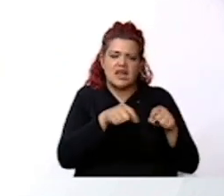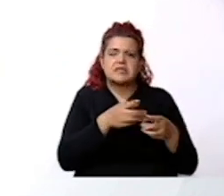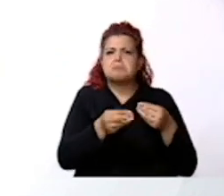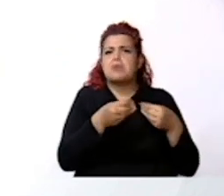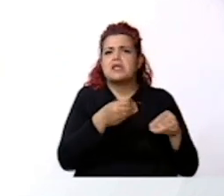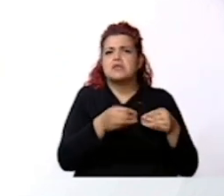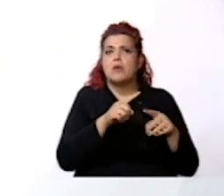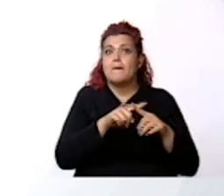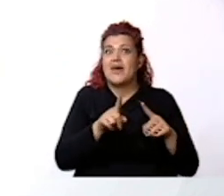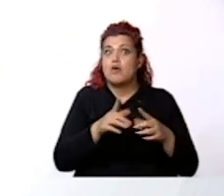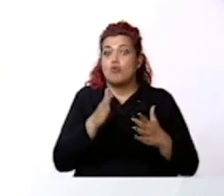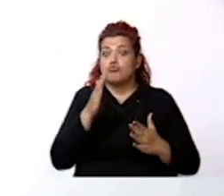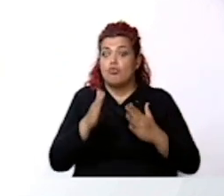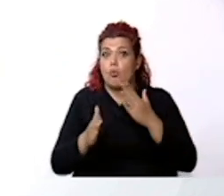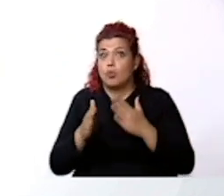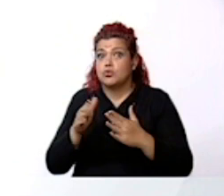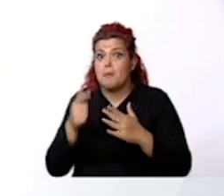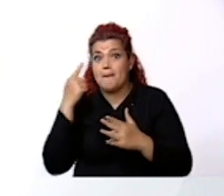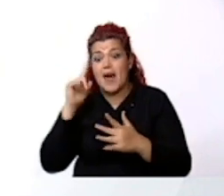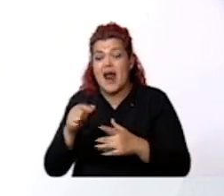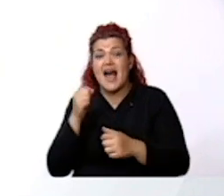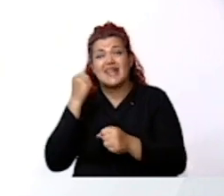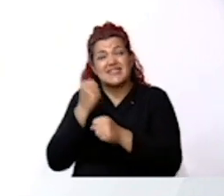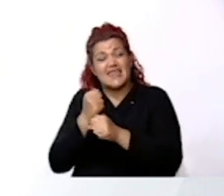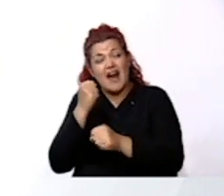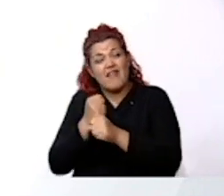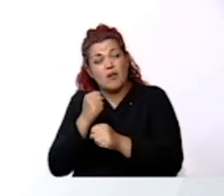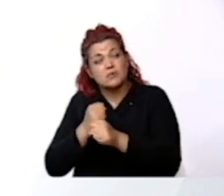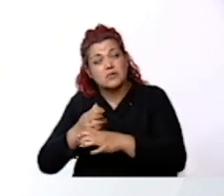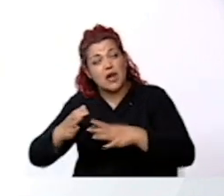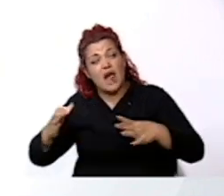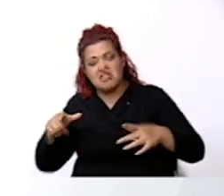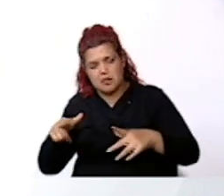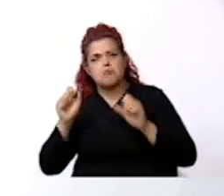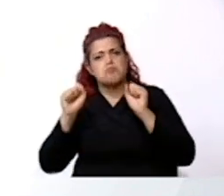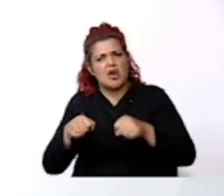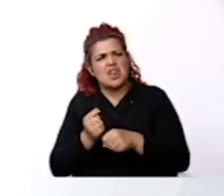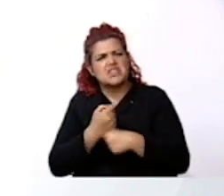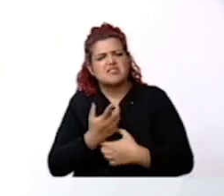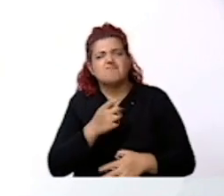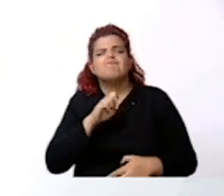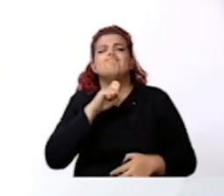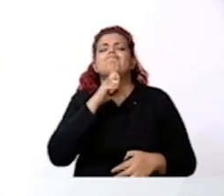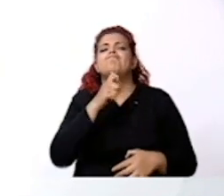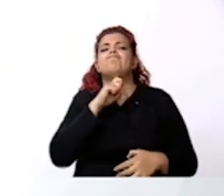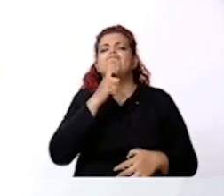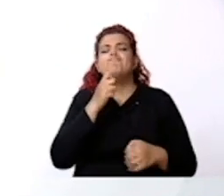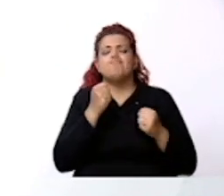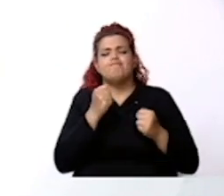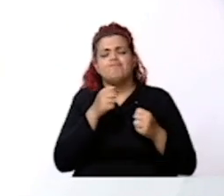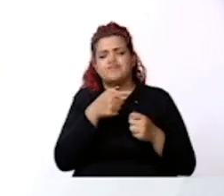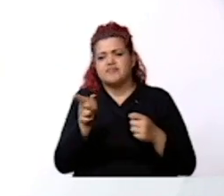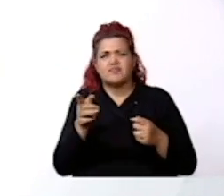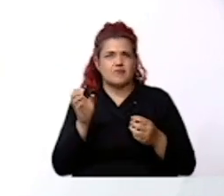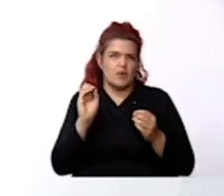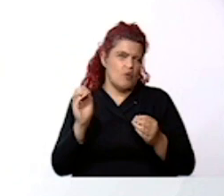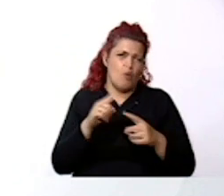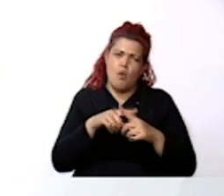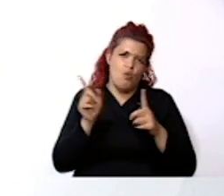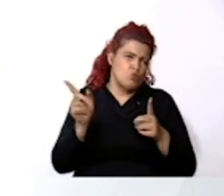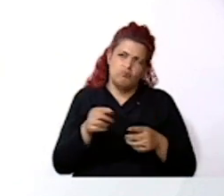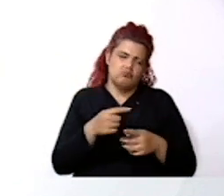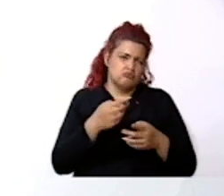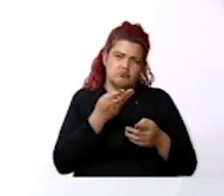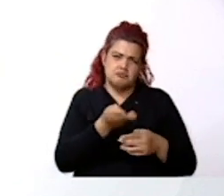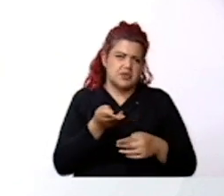trabajos, probablemente esté no hecho de plástico, puede ser que esté hecho de acero o de hierro o de algún otro